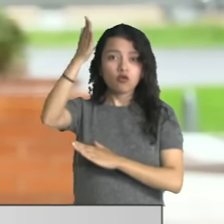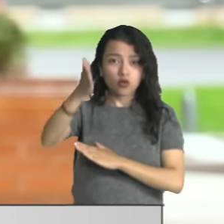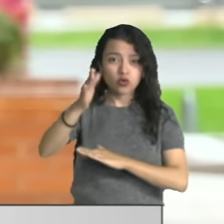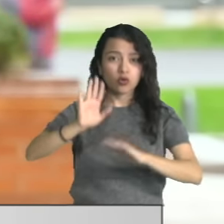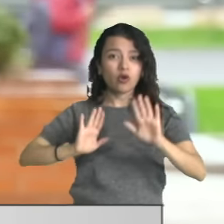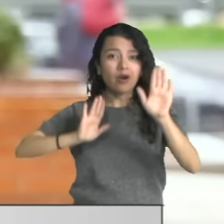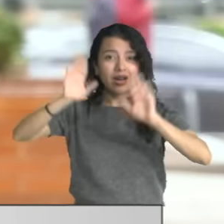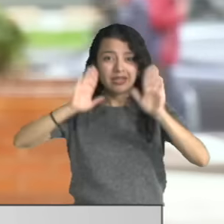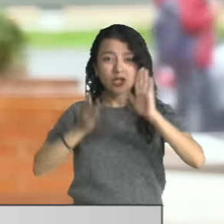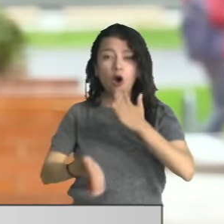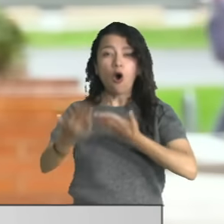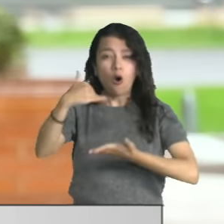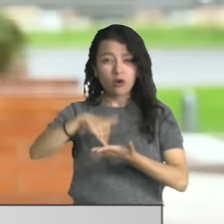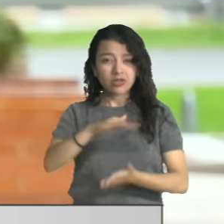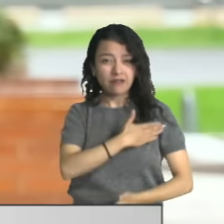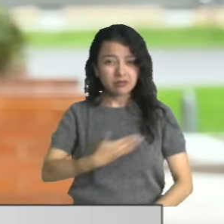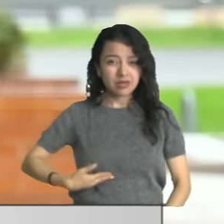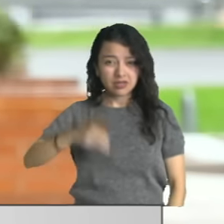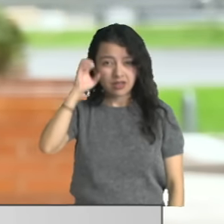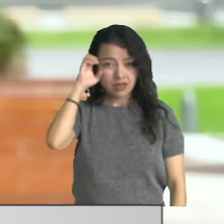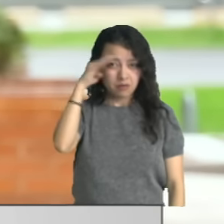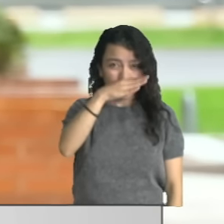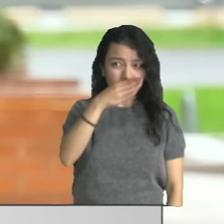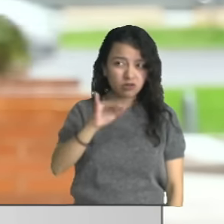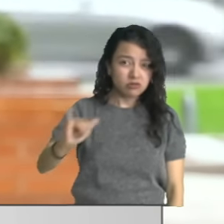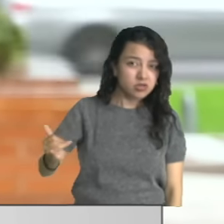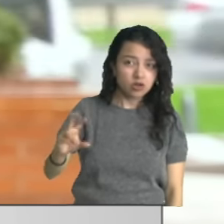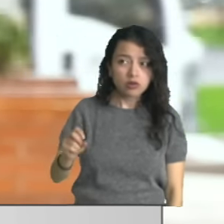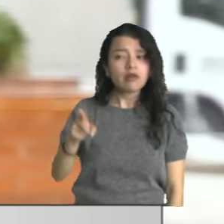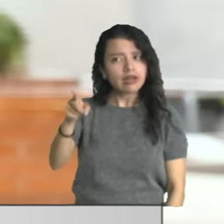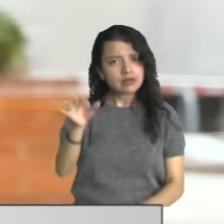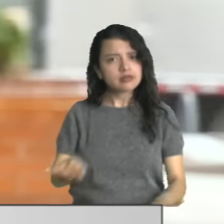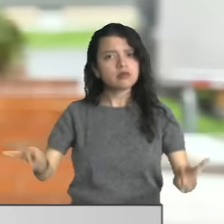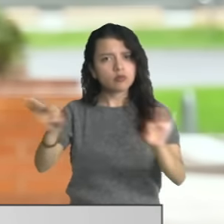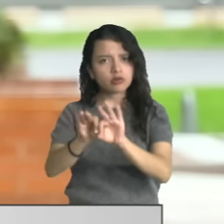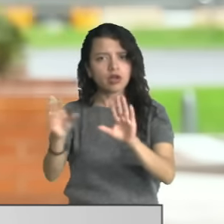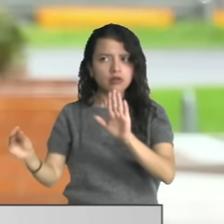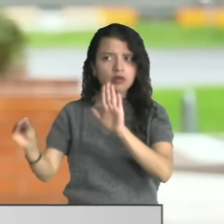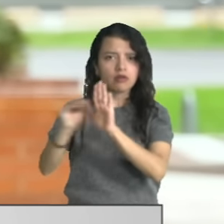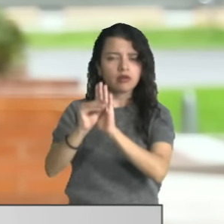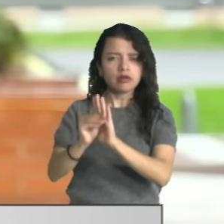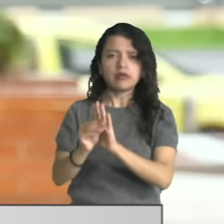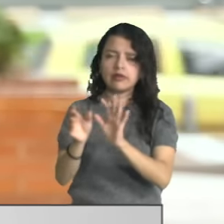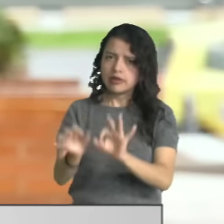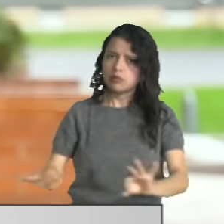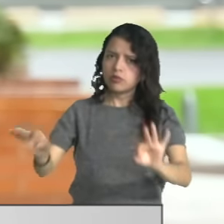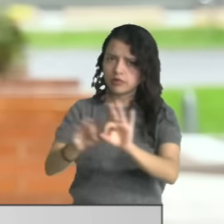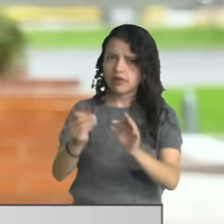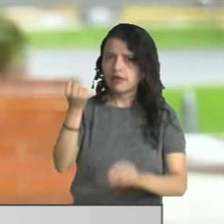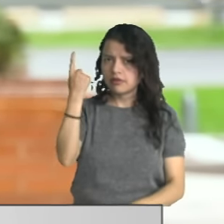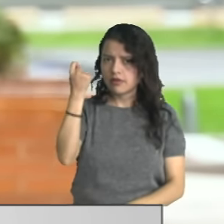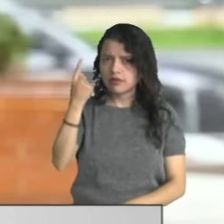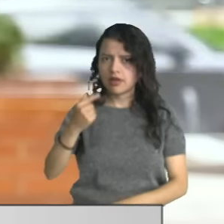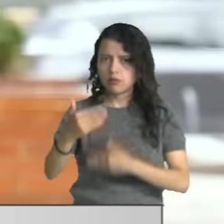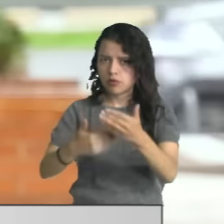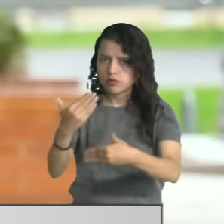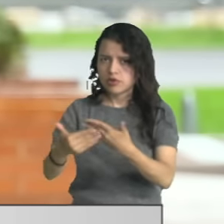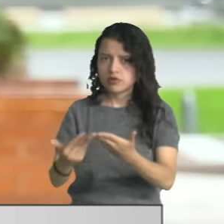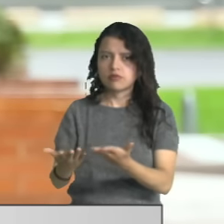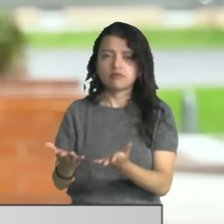de congresistas del Pacto Histórico que insisten en que este va a ser radicado mediante el acto legislativo en el Congreso de la